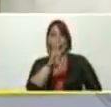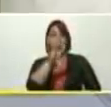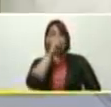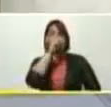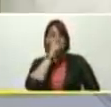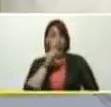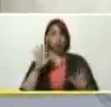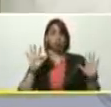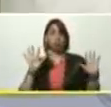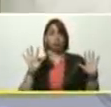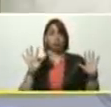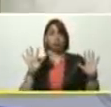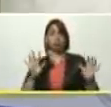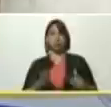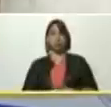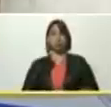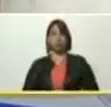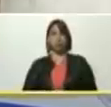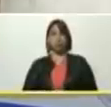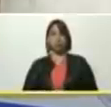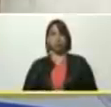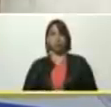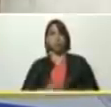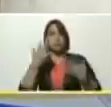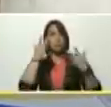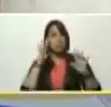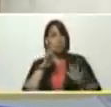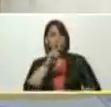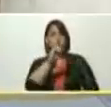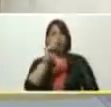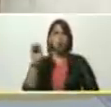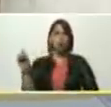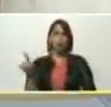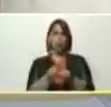4 añitos, 4 años, que parecieran 200.